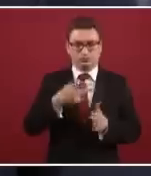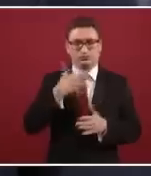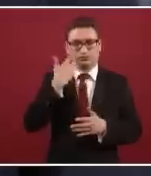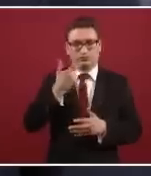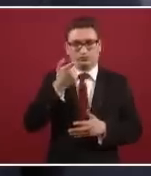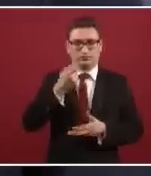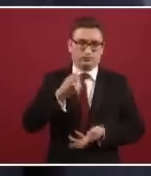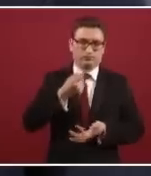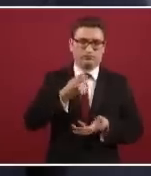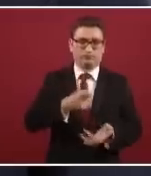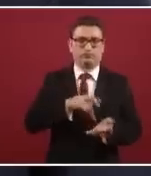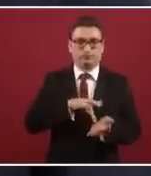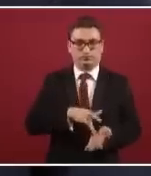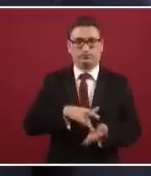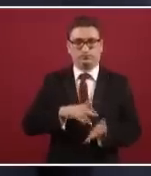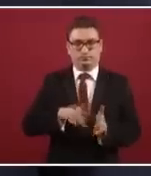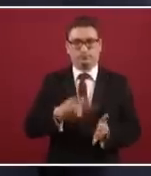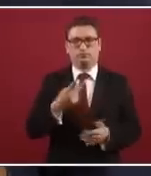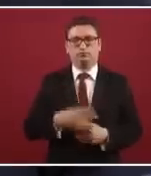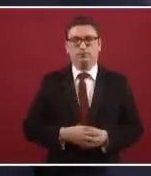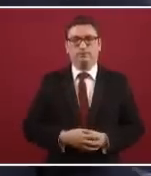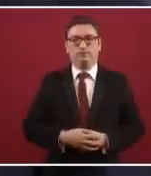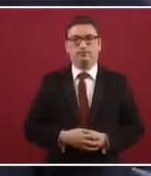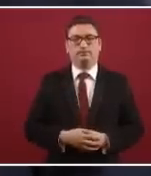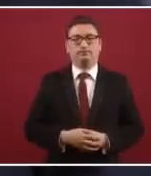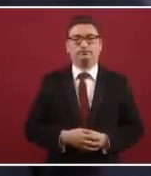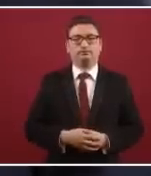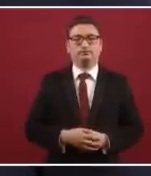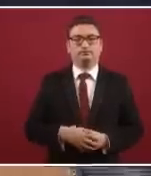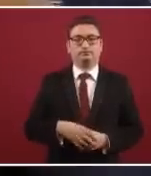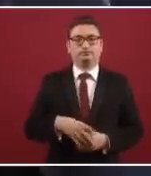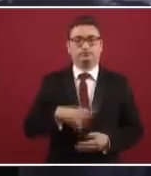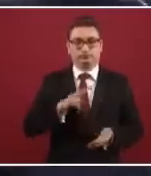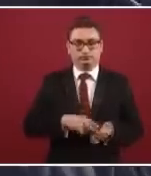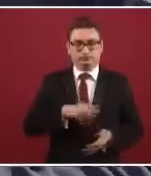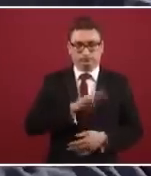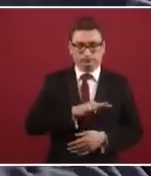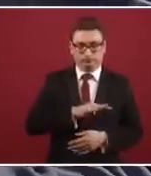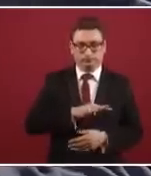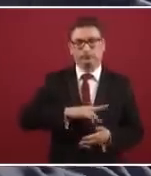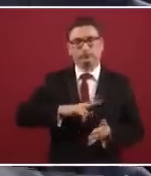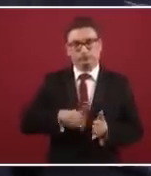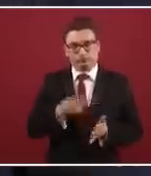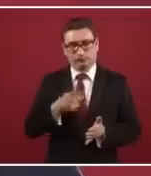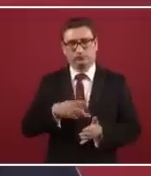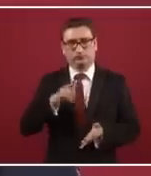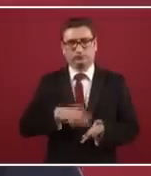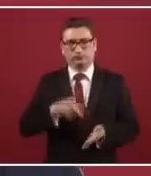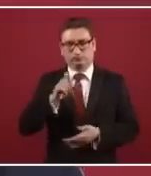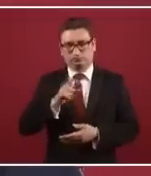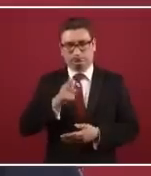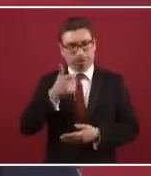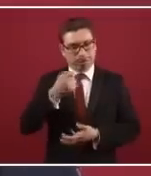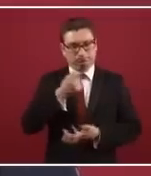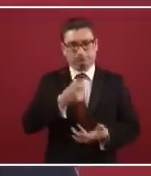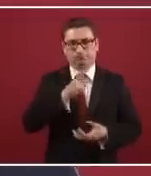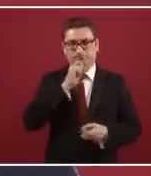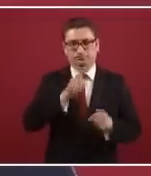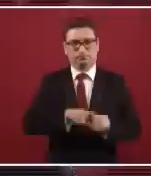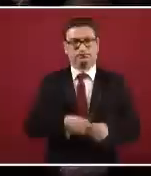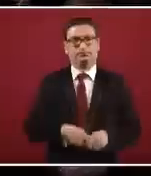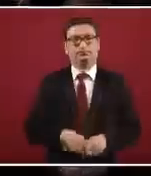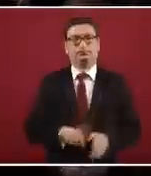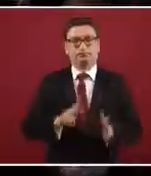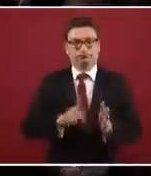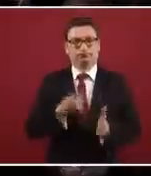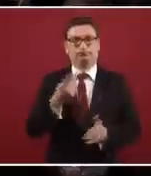inversión. Es decir, lo que se invirtió este año se repite para el año próximo.